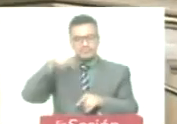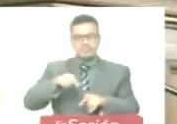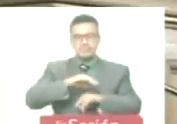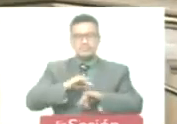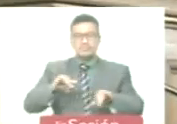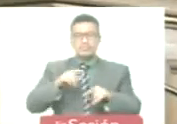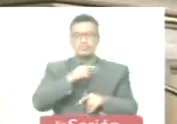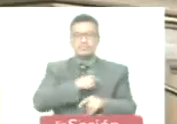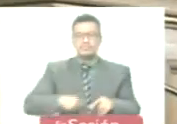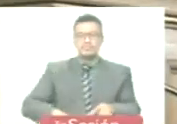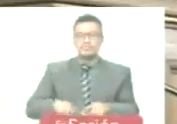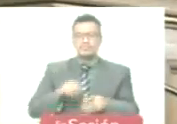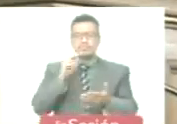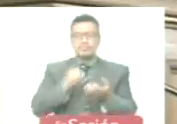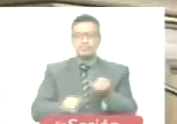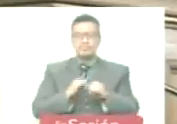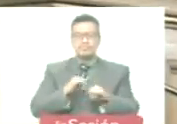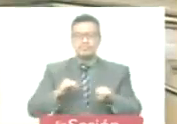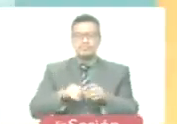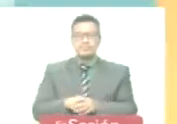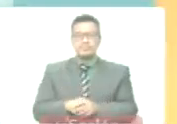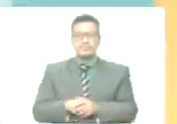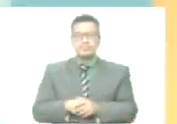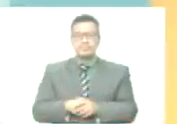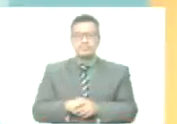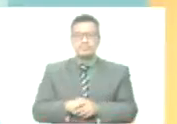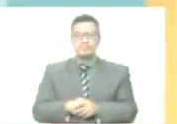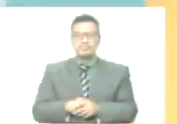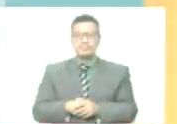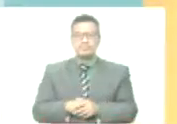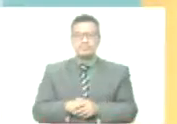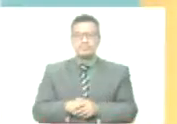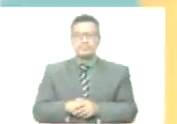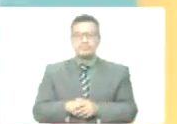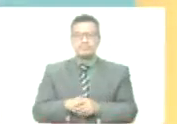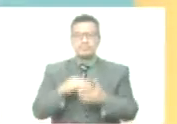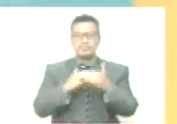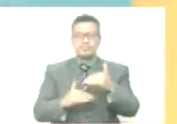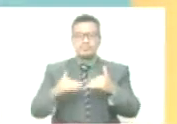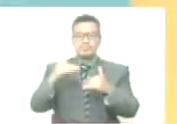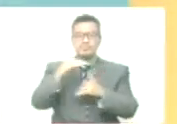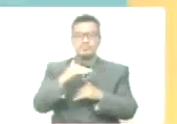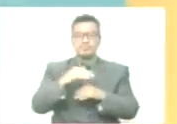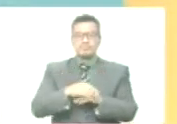presidente. Agotada la agenda del orden del día, entonces se levanta la...